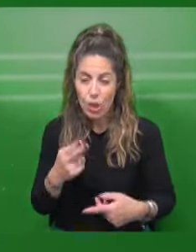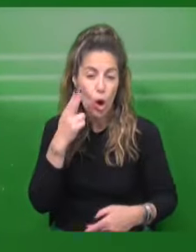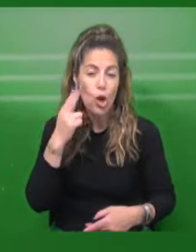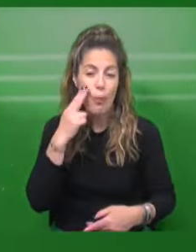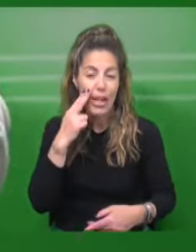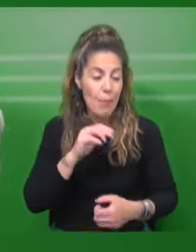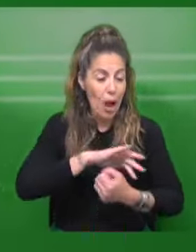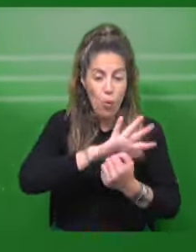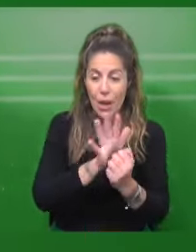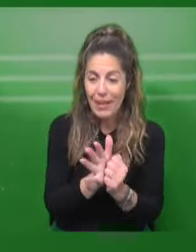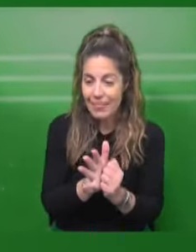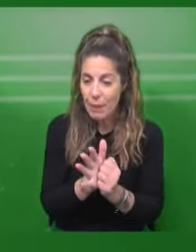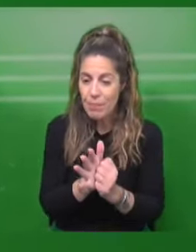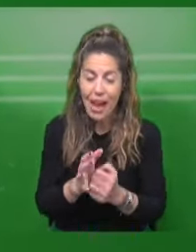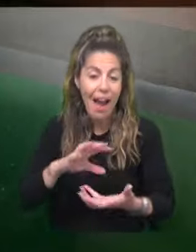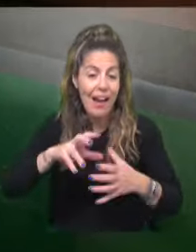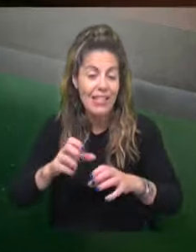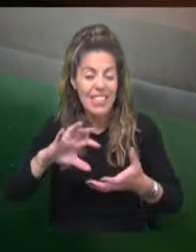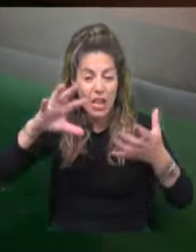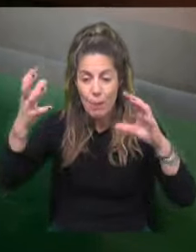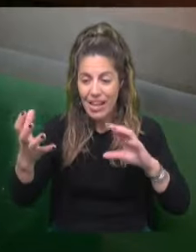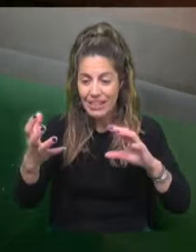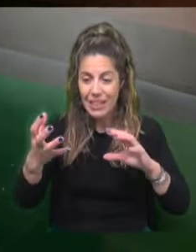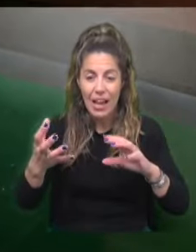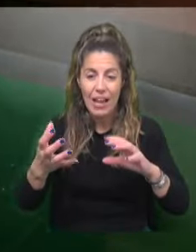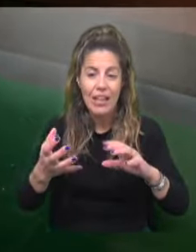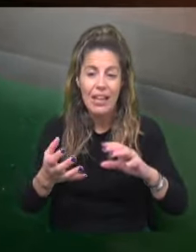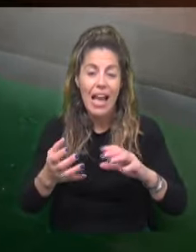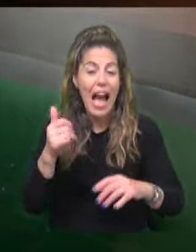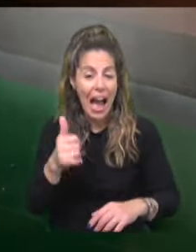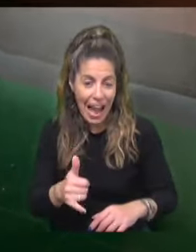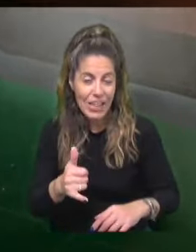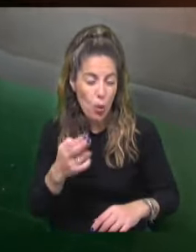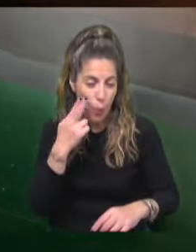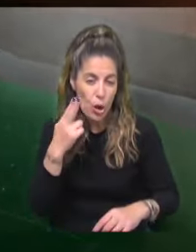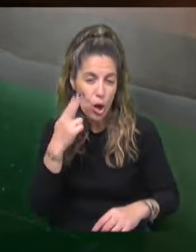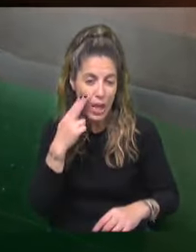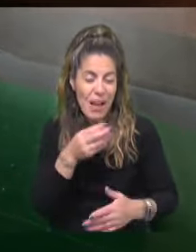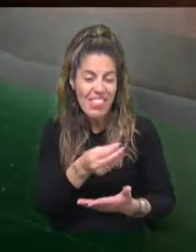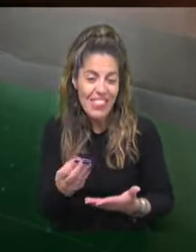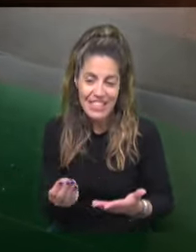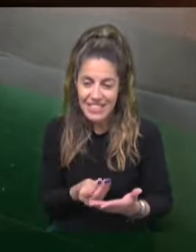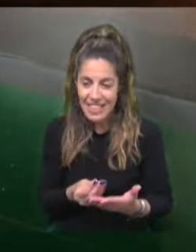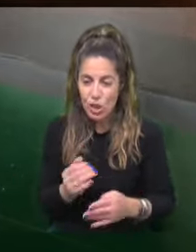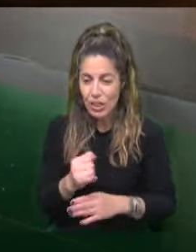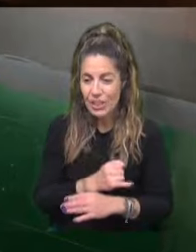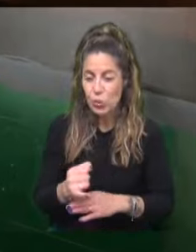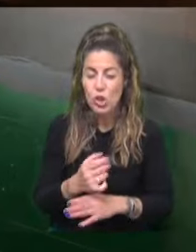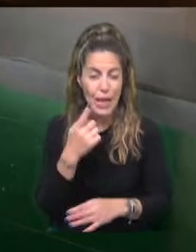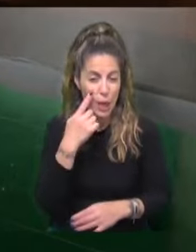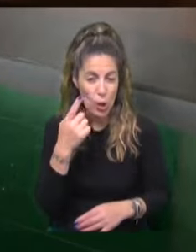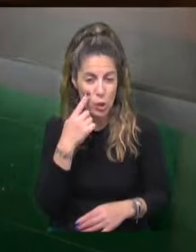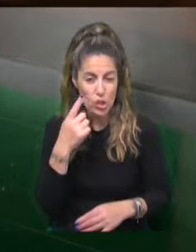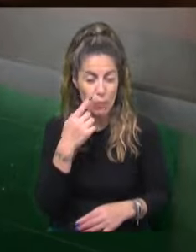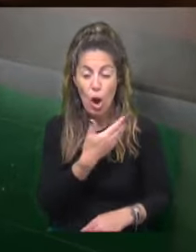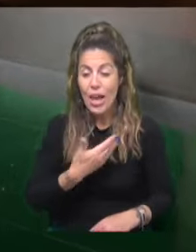una pandemia este la crisis climática claro entonces hay un un problema de diseño de las instituciones que conocemos y